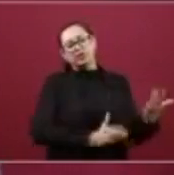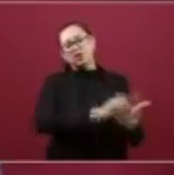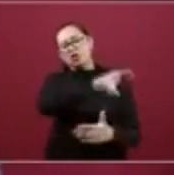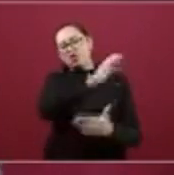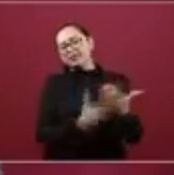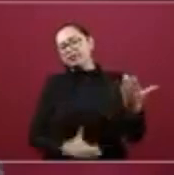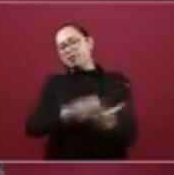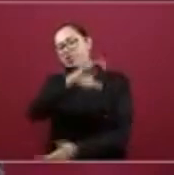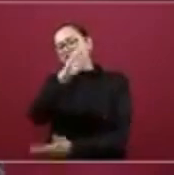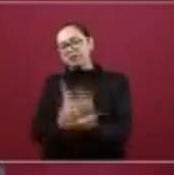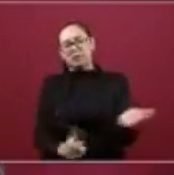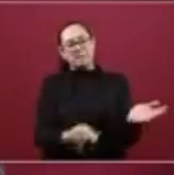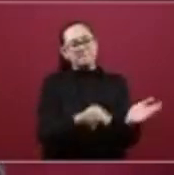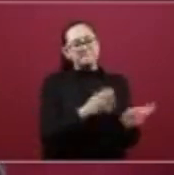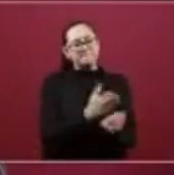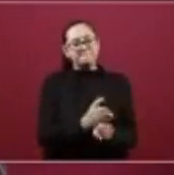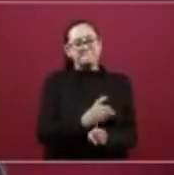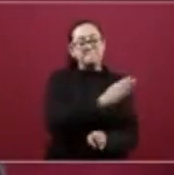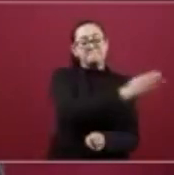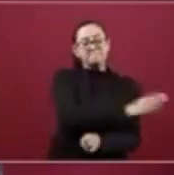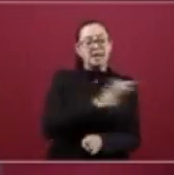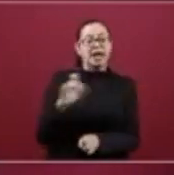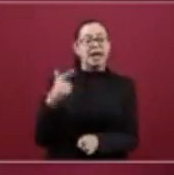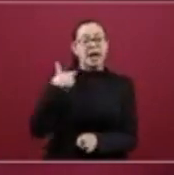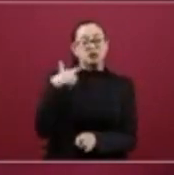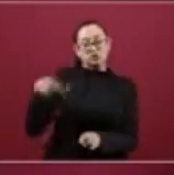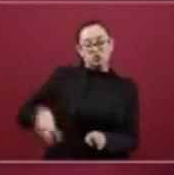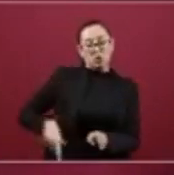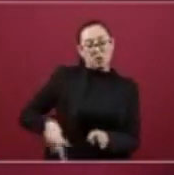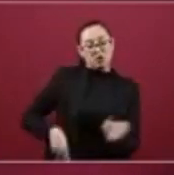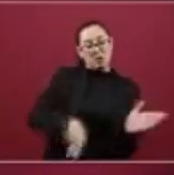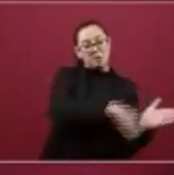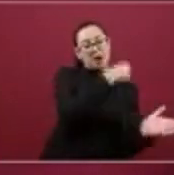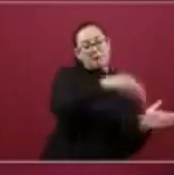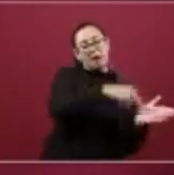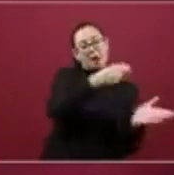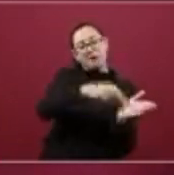que se firmaron